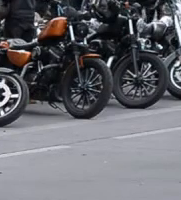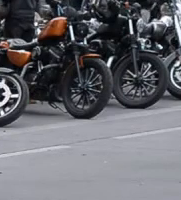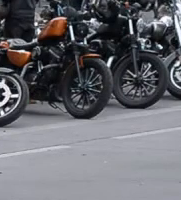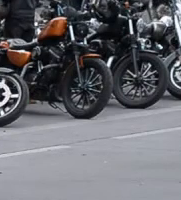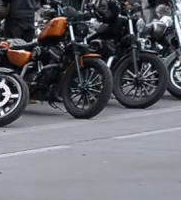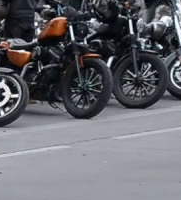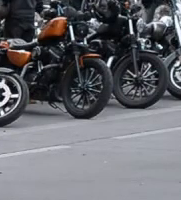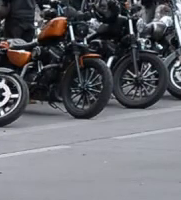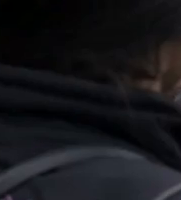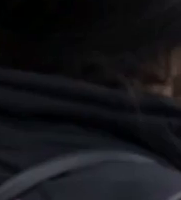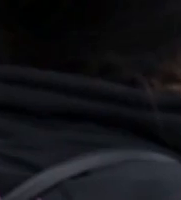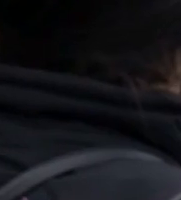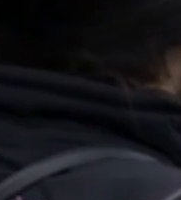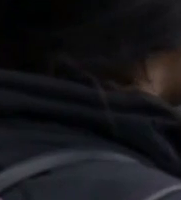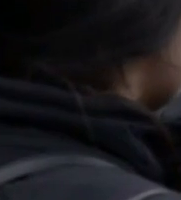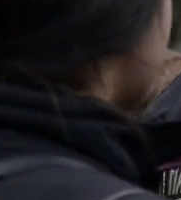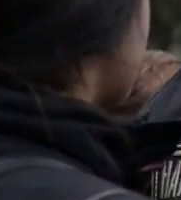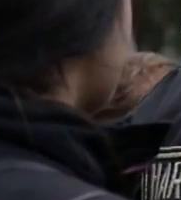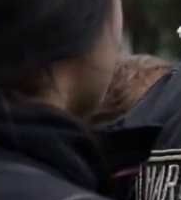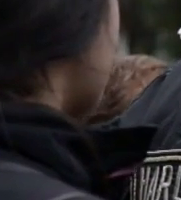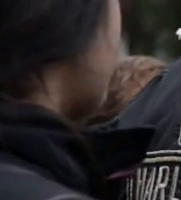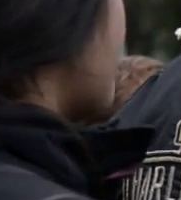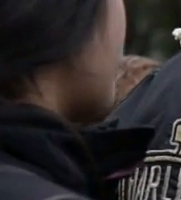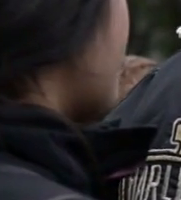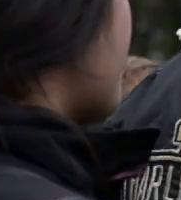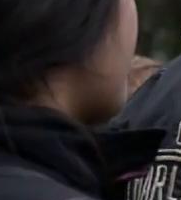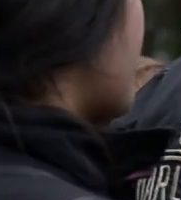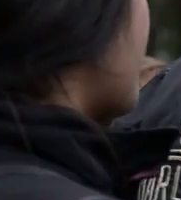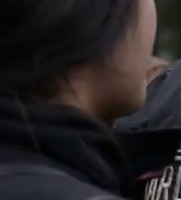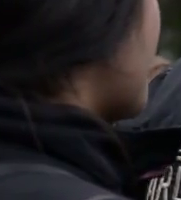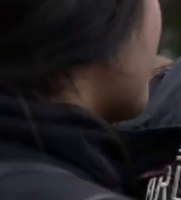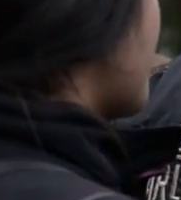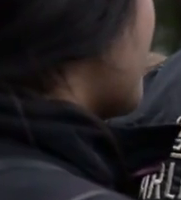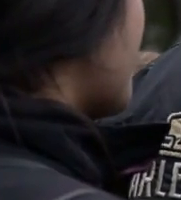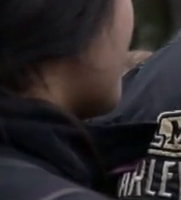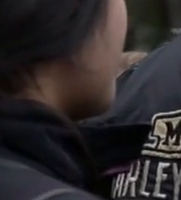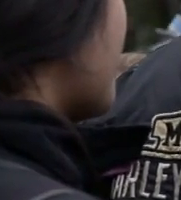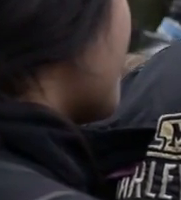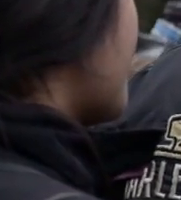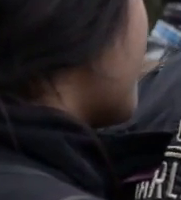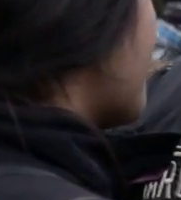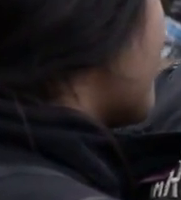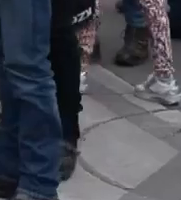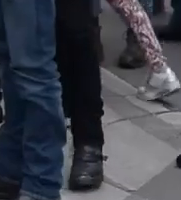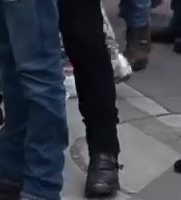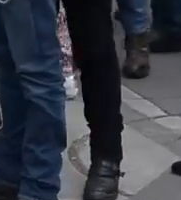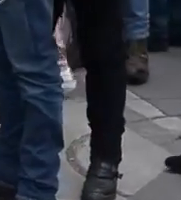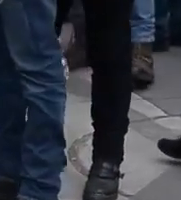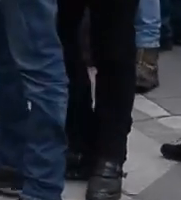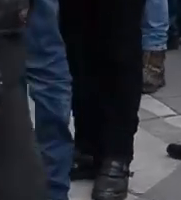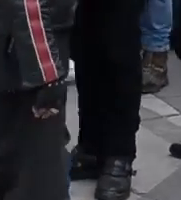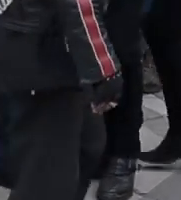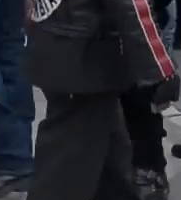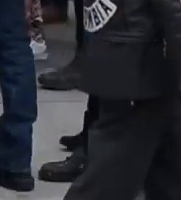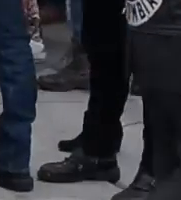academia policial en bogotá que dejó decenas de muertos y heridos el acto fue cometido por un experto en explosivos del ln identificado como